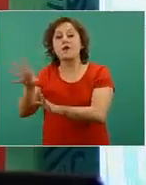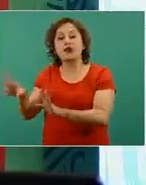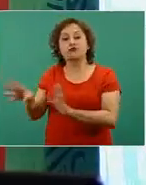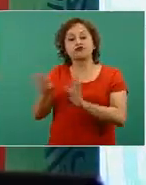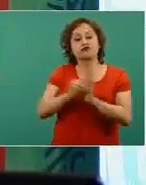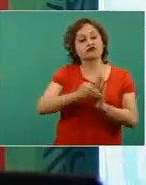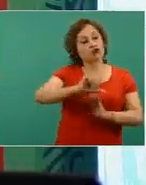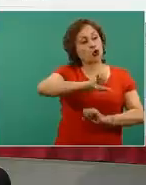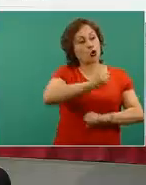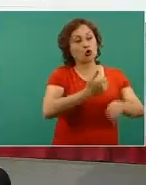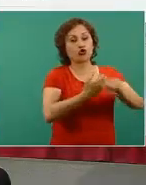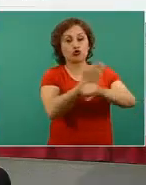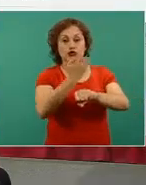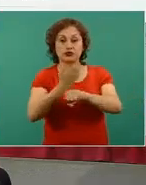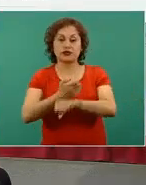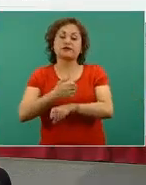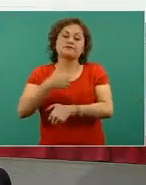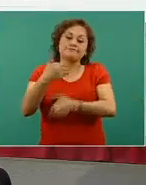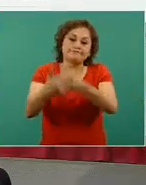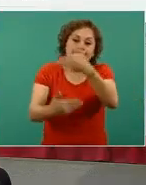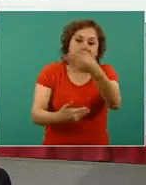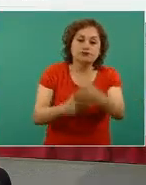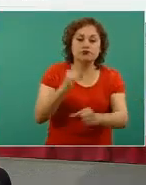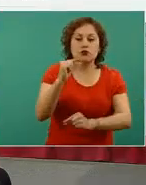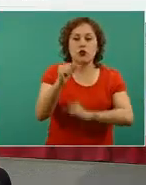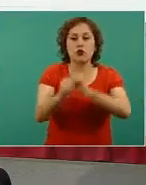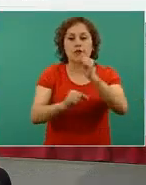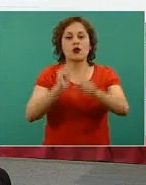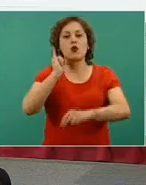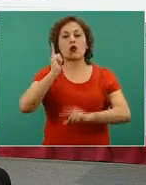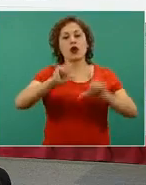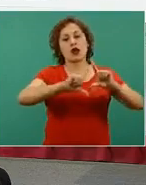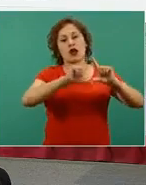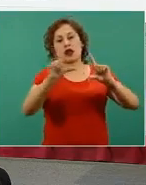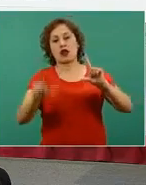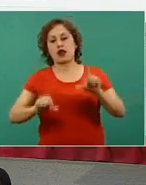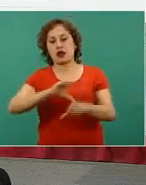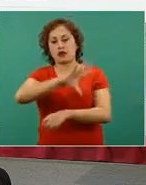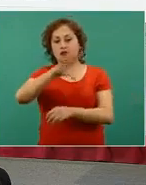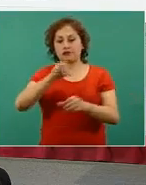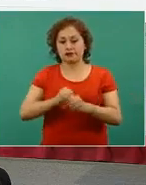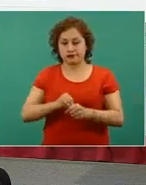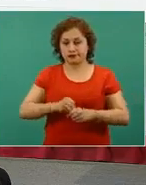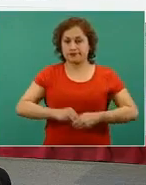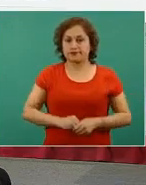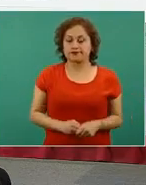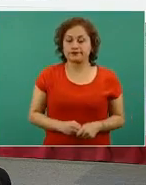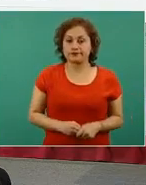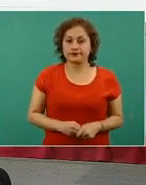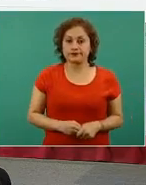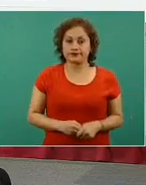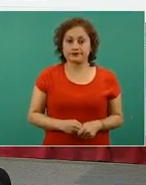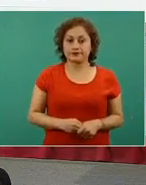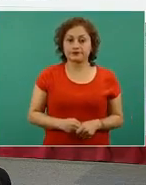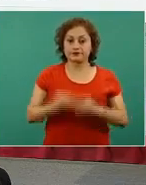país. Esa es la actualización sobre educación, sistema educativo y la epidemia.